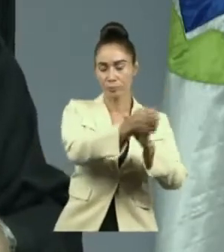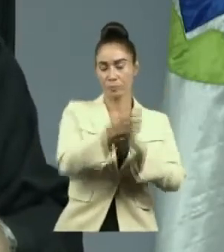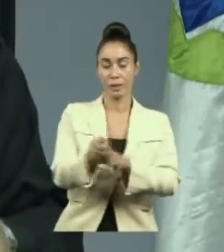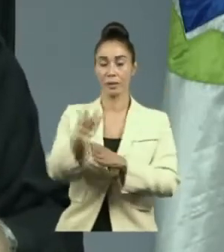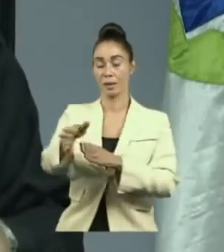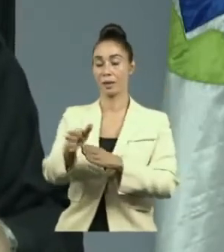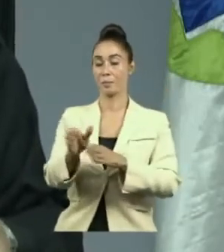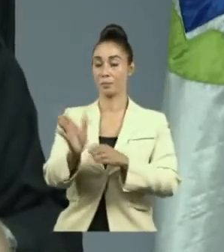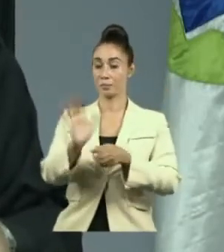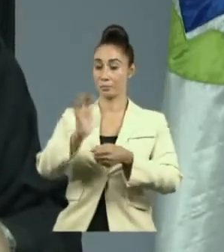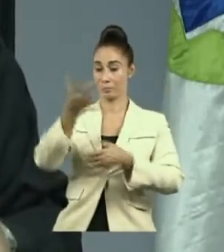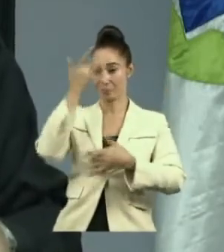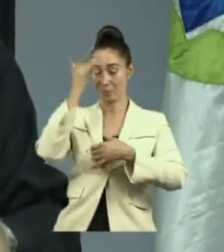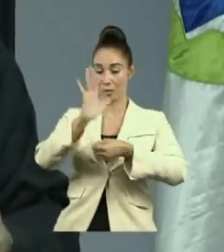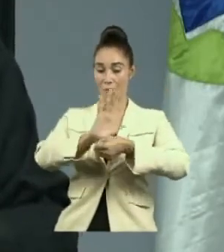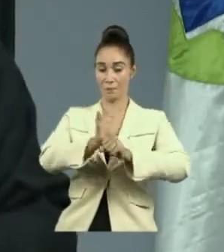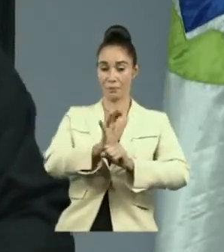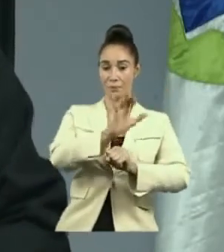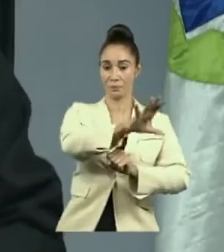de la epidemia